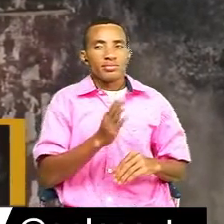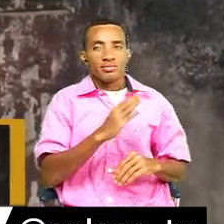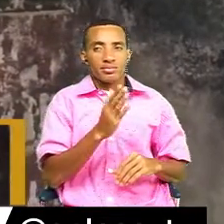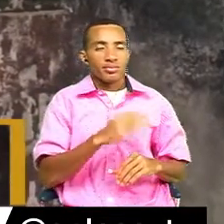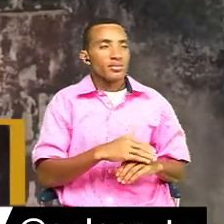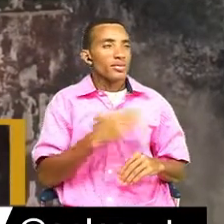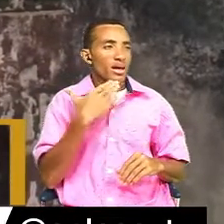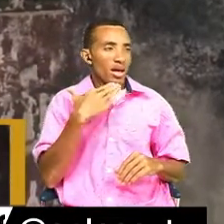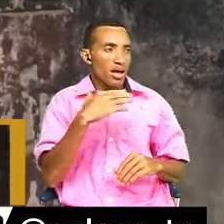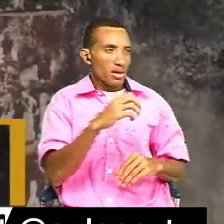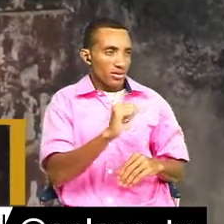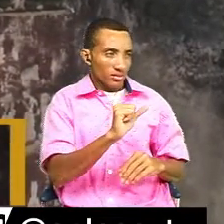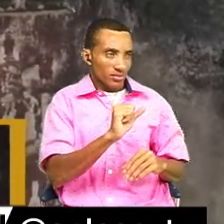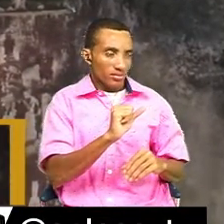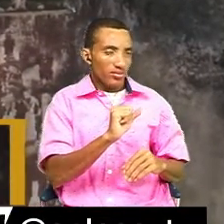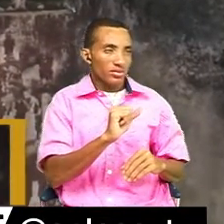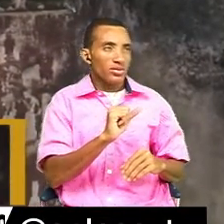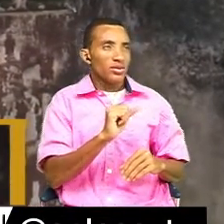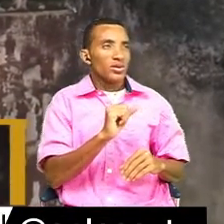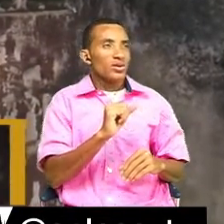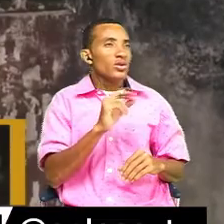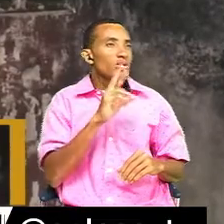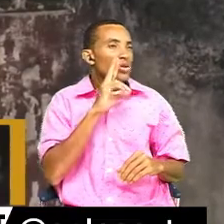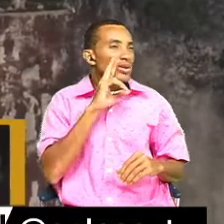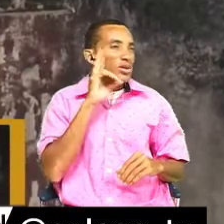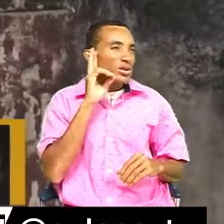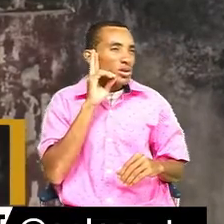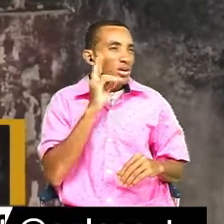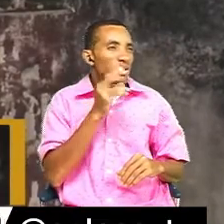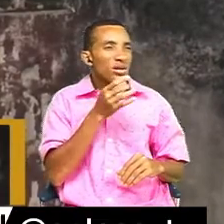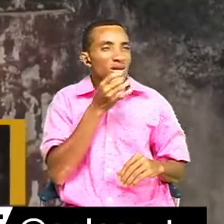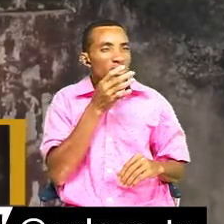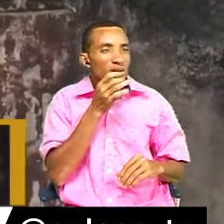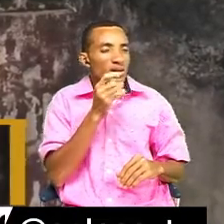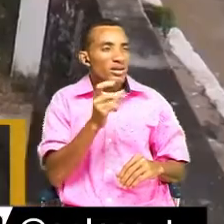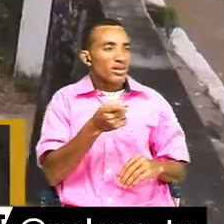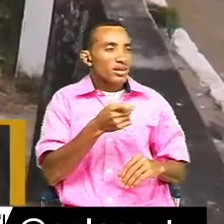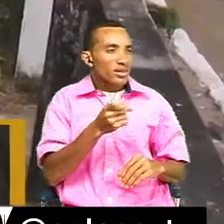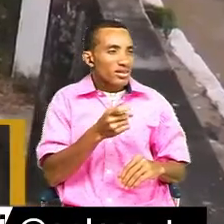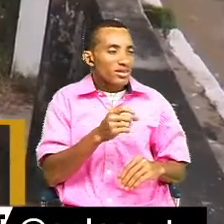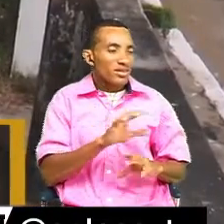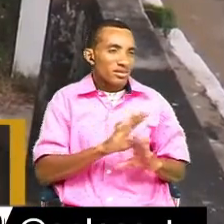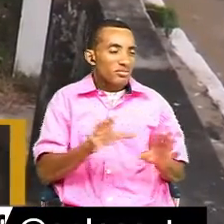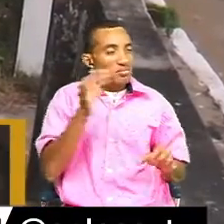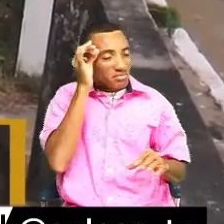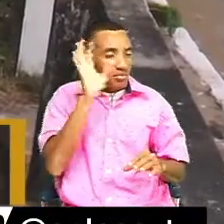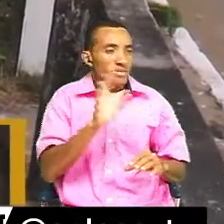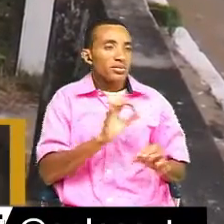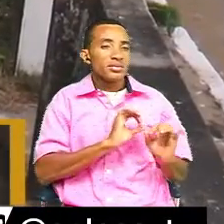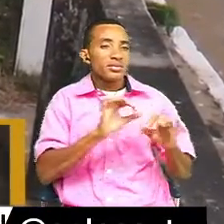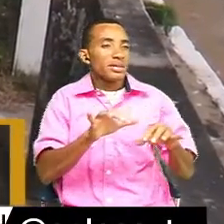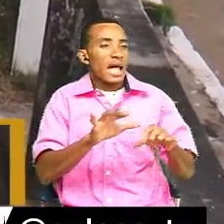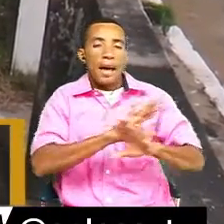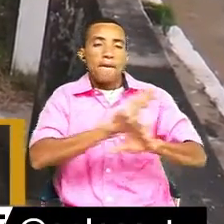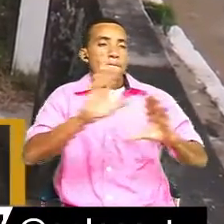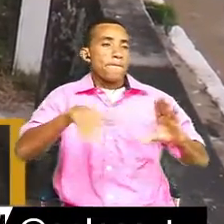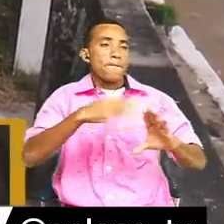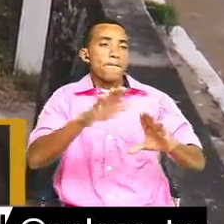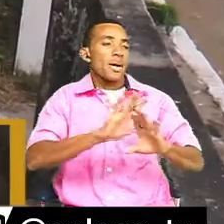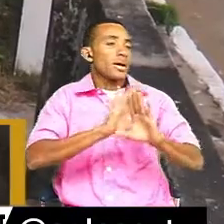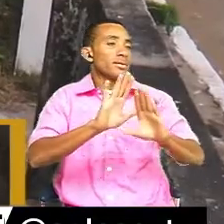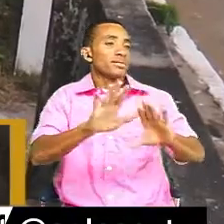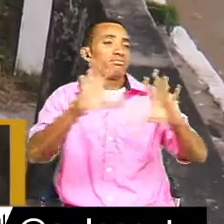damas rosadas o grises, algo así. Igual después de que dejó de funcionar, eso quedó ahí deshabitado.